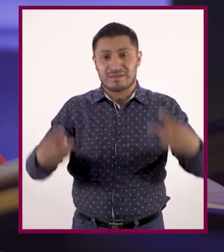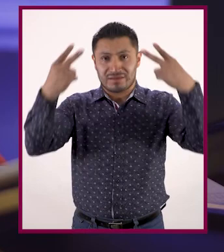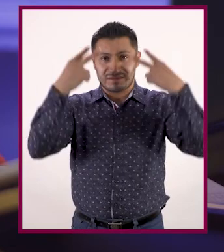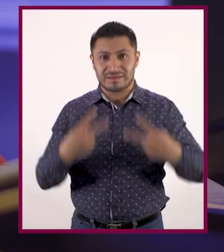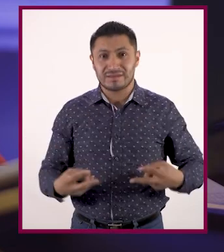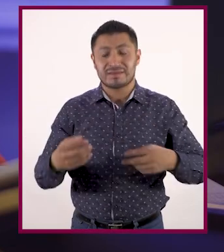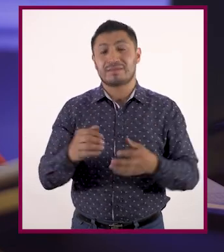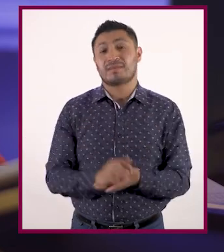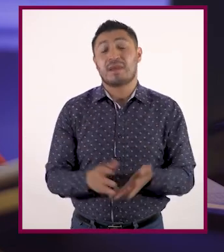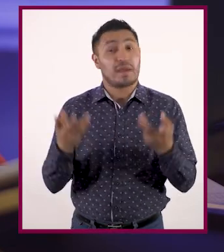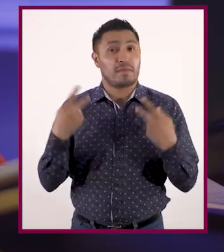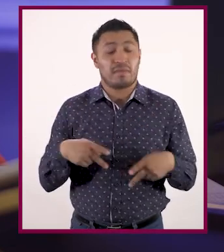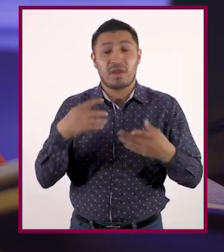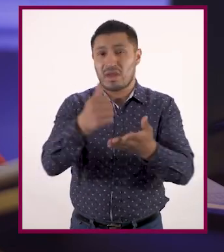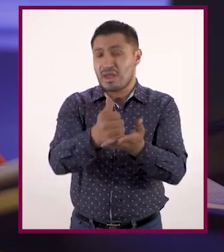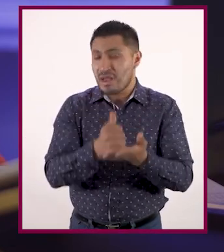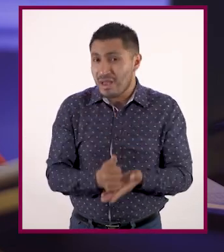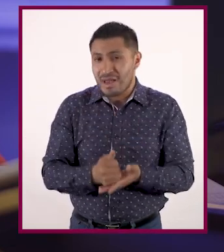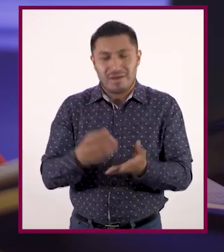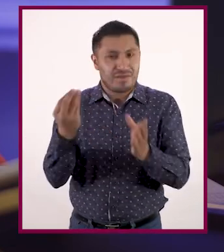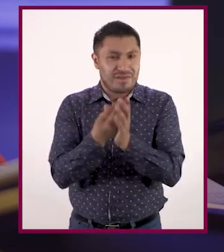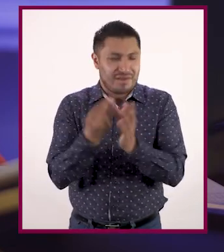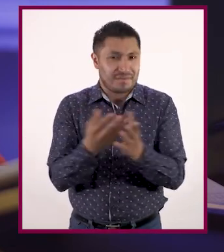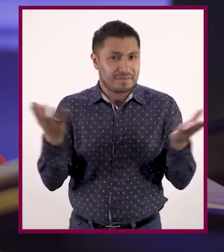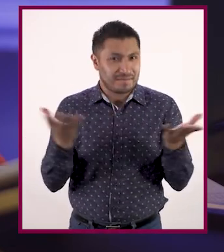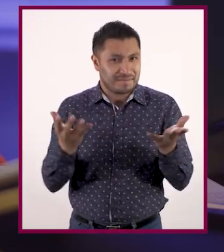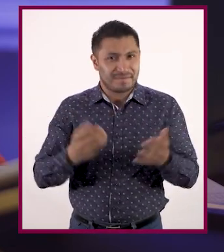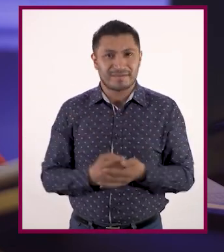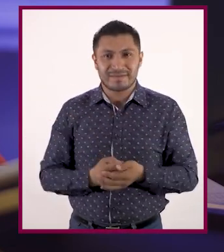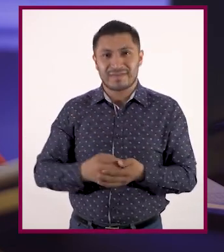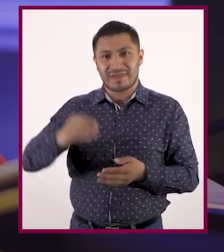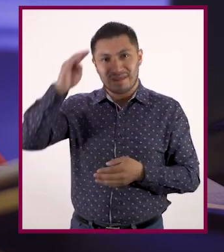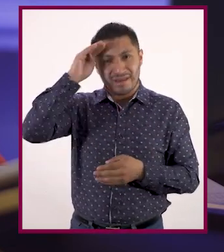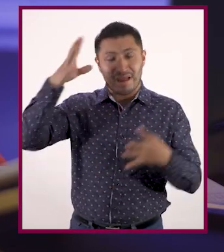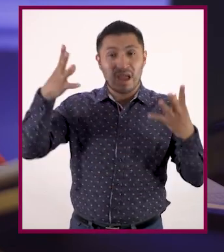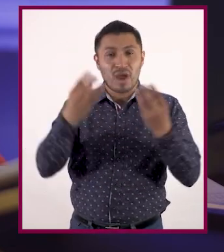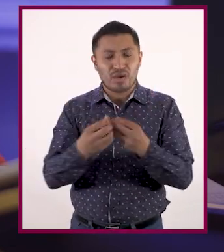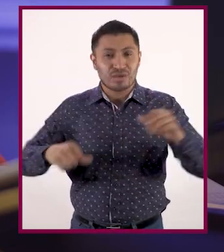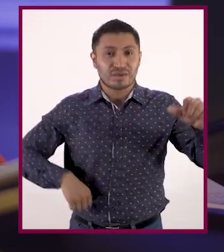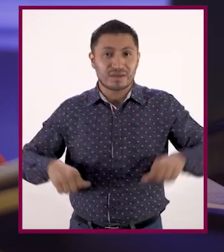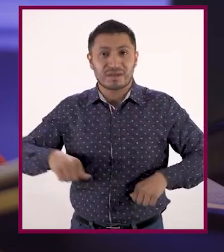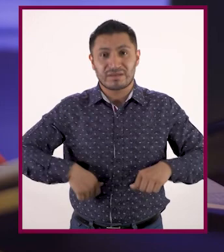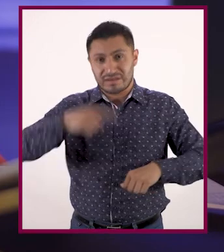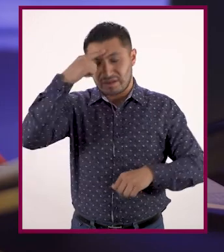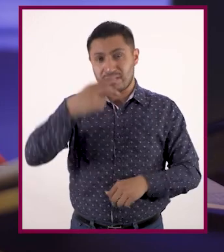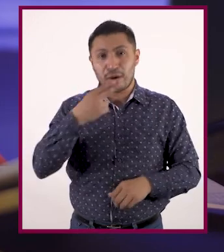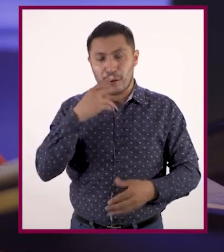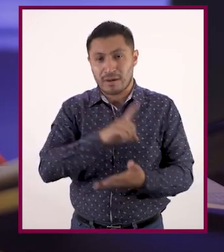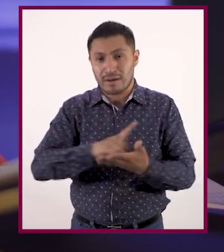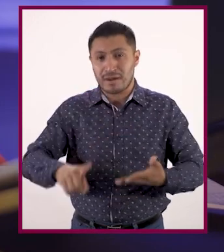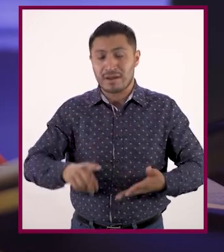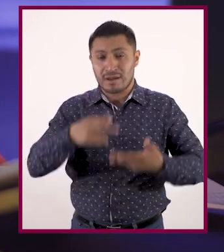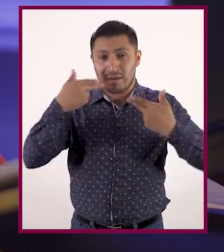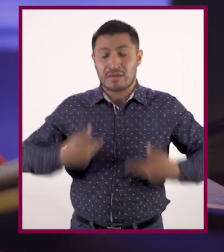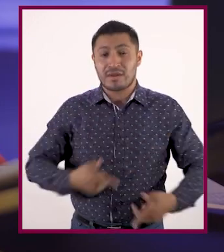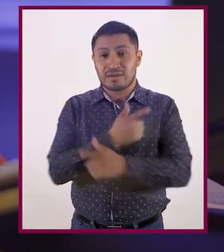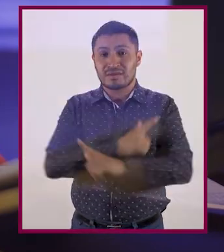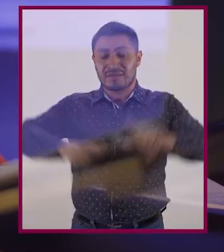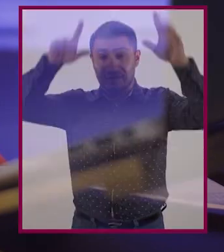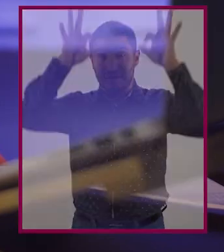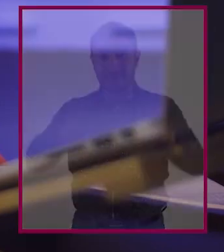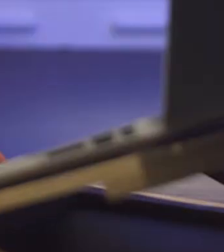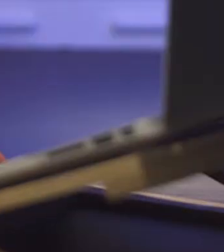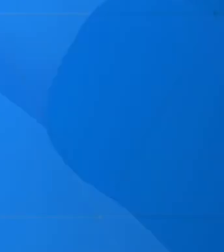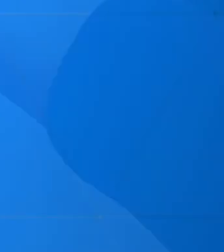acompañaron y a quienes nos ayudan a hacer posible este programa pensemos en acciones para el mejor ejercicio de nuestros derechos y libertades